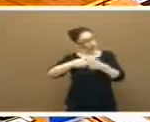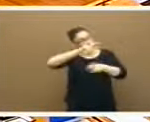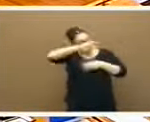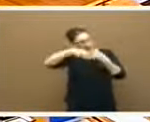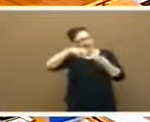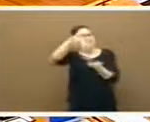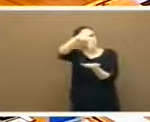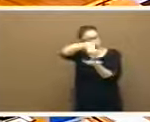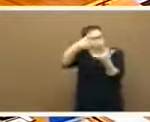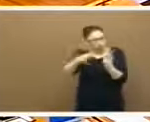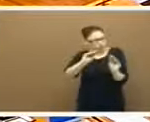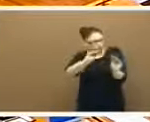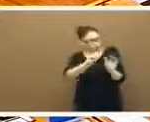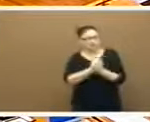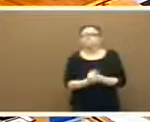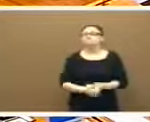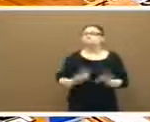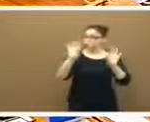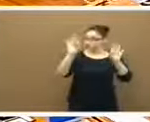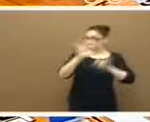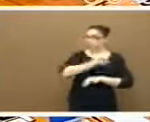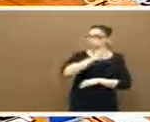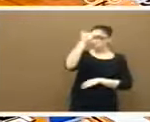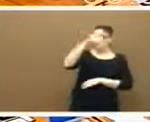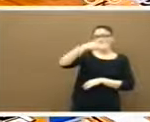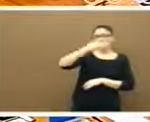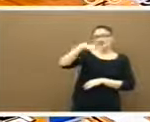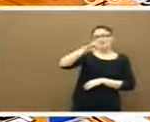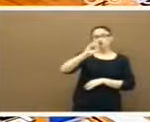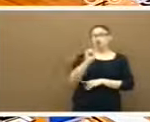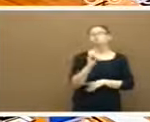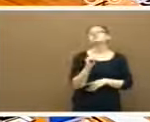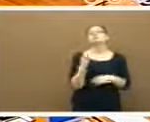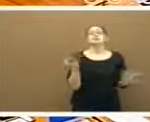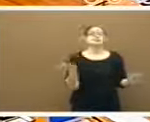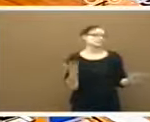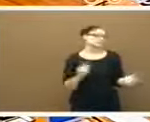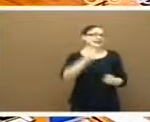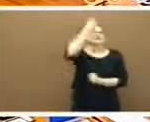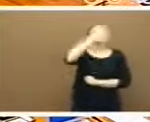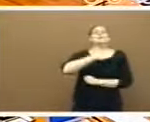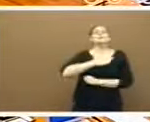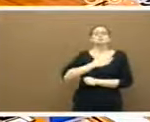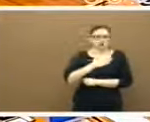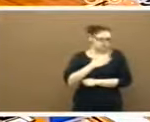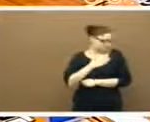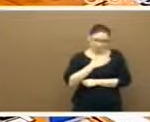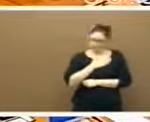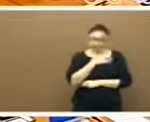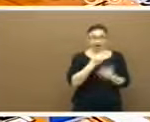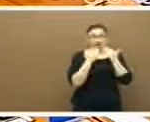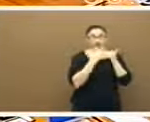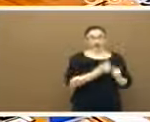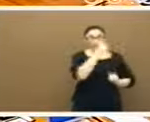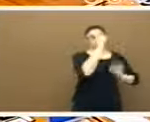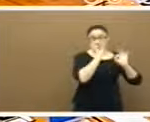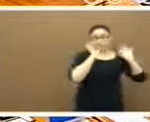escaño, señoría, tiene la palabra. Sí, el señor Beneito, no es un triunfo mío, es de San Pío V, sin ningún género de